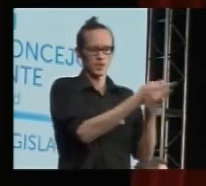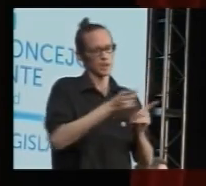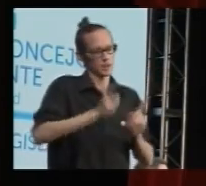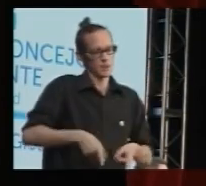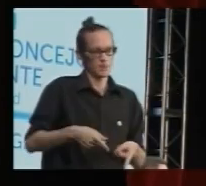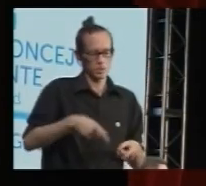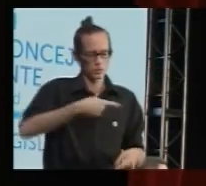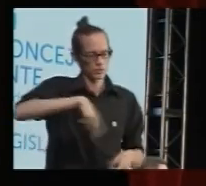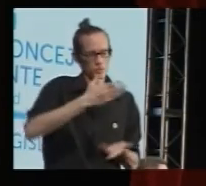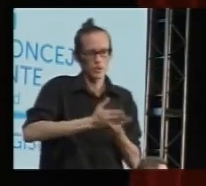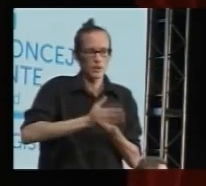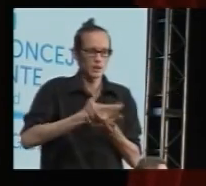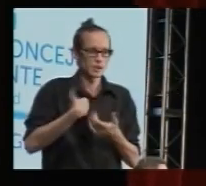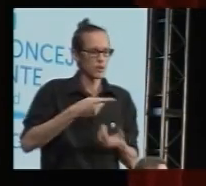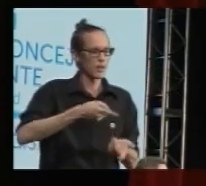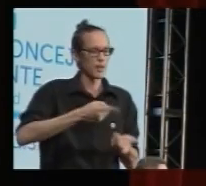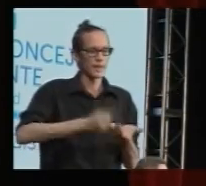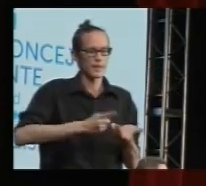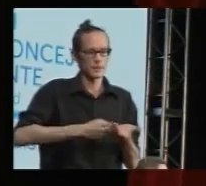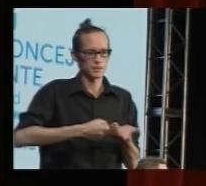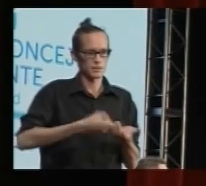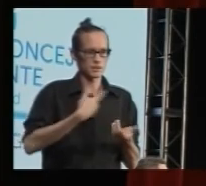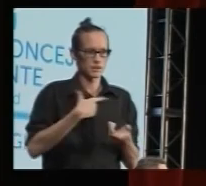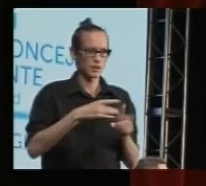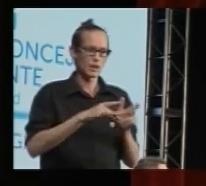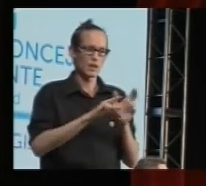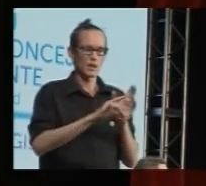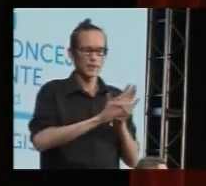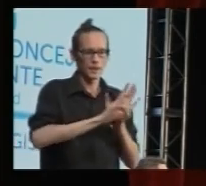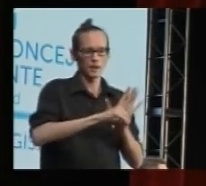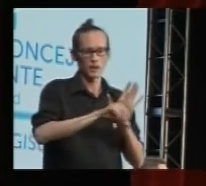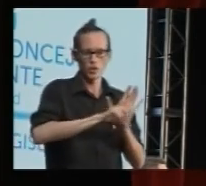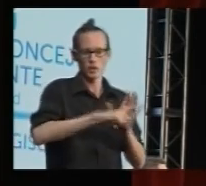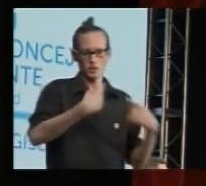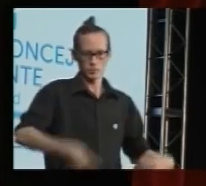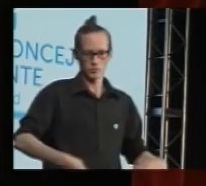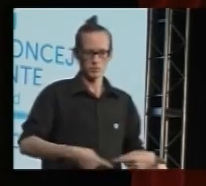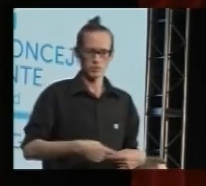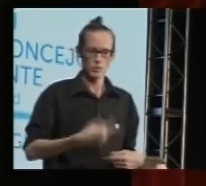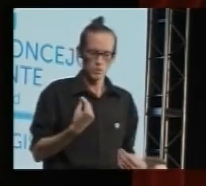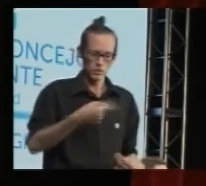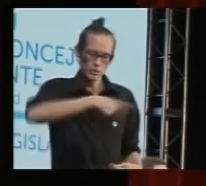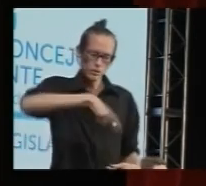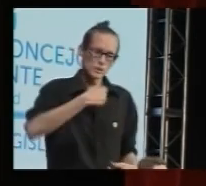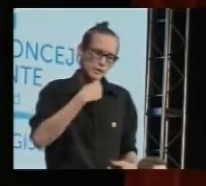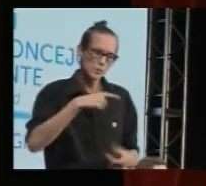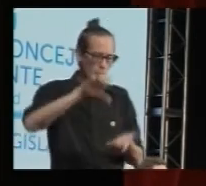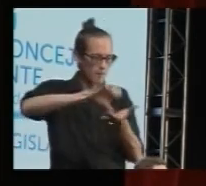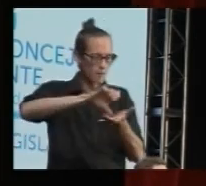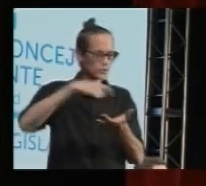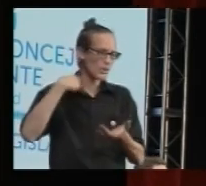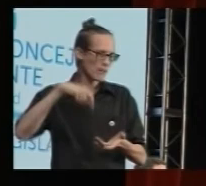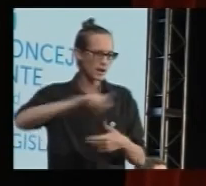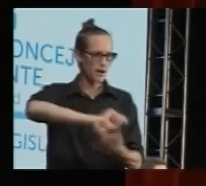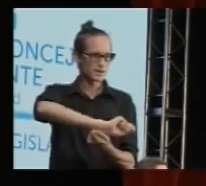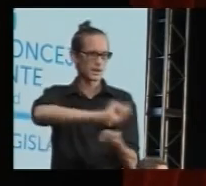orden jurídico al cual someternos. Porque, en definitiva, queremos transformar en Paraná no solo con la